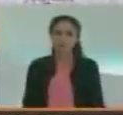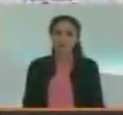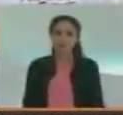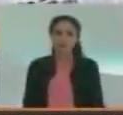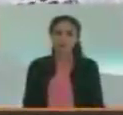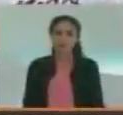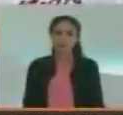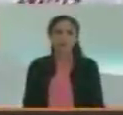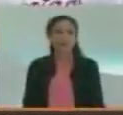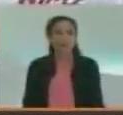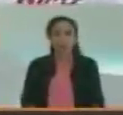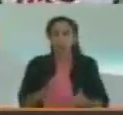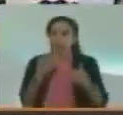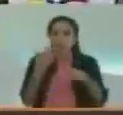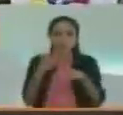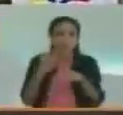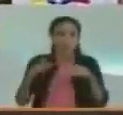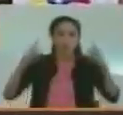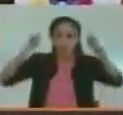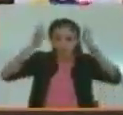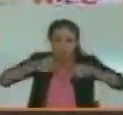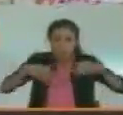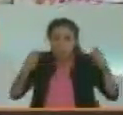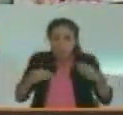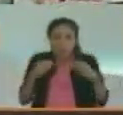un plástico.